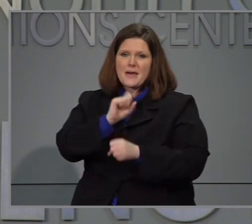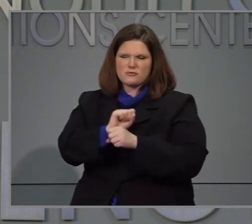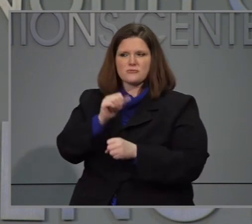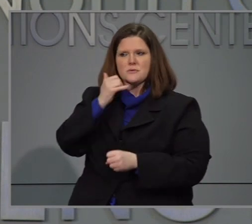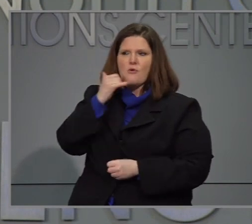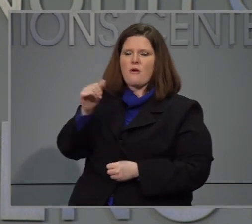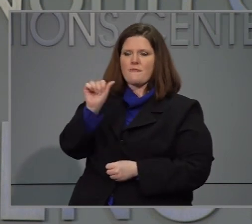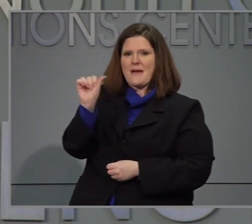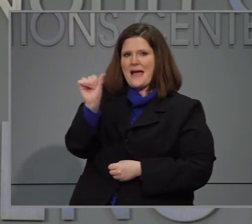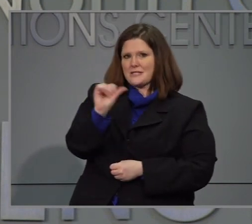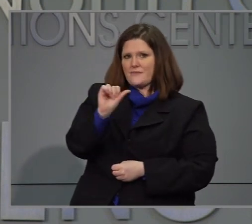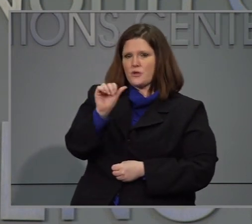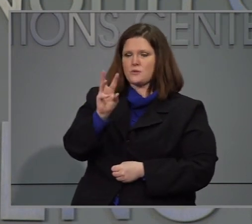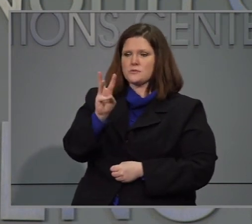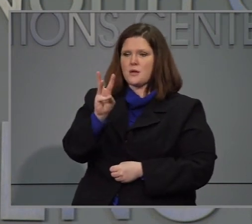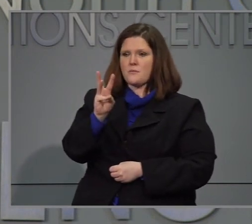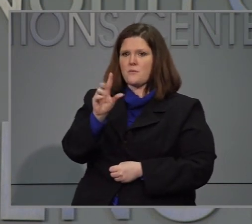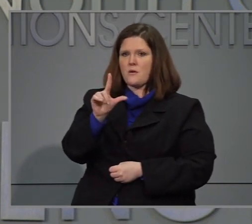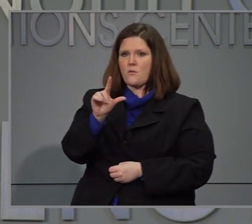Estoy hablando de Asheville.